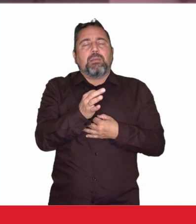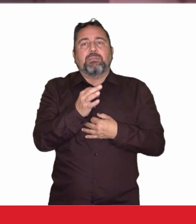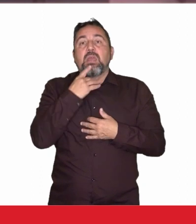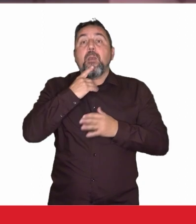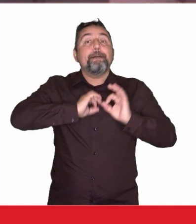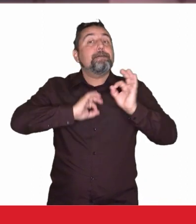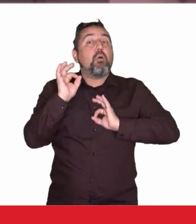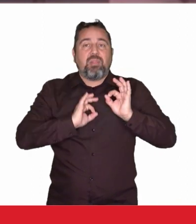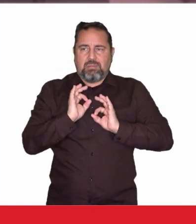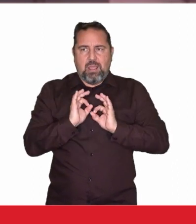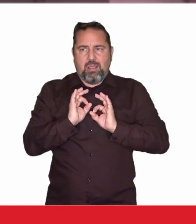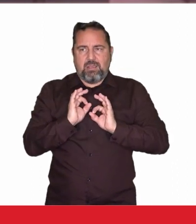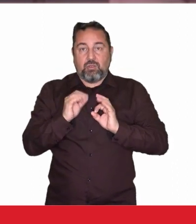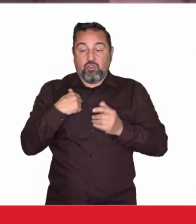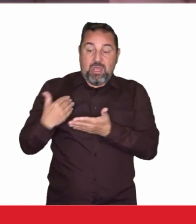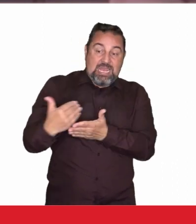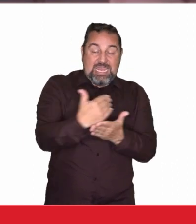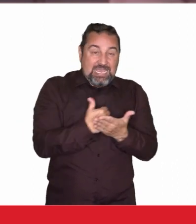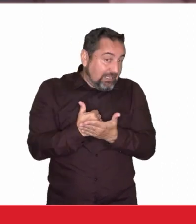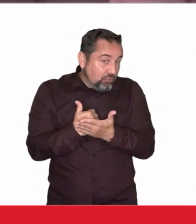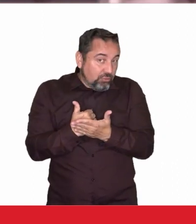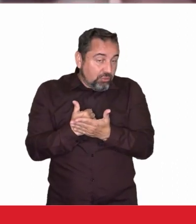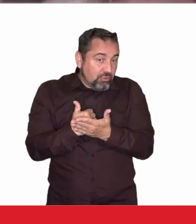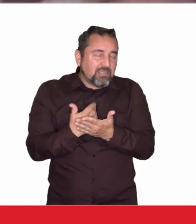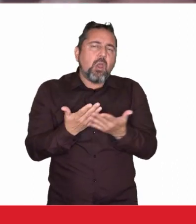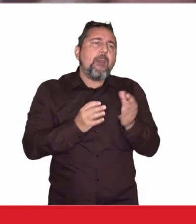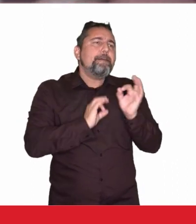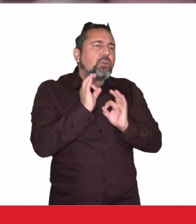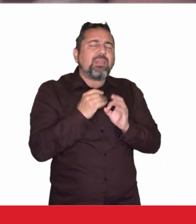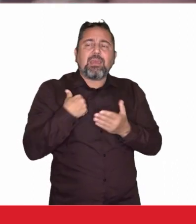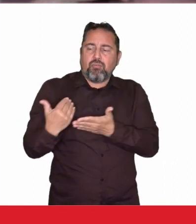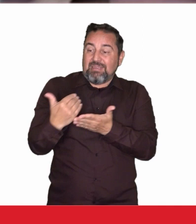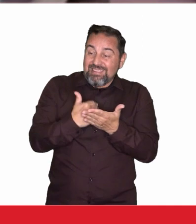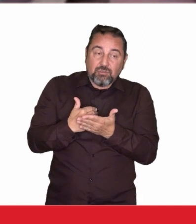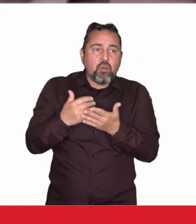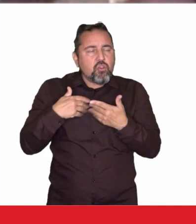de esto es identificar qué porcentaje de lo que ingreso